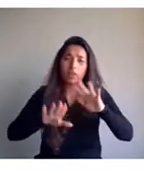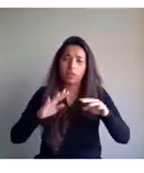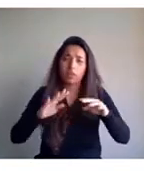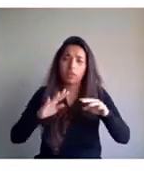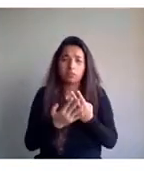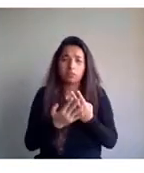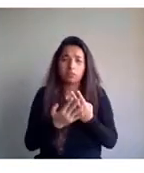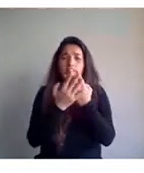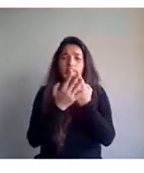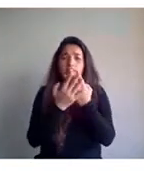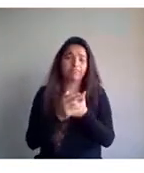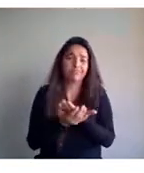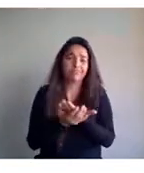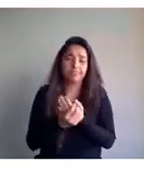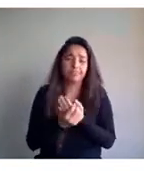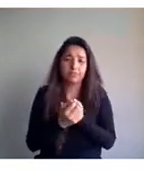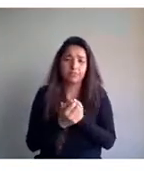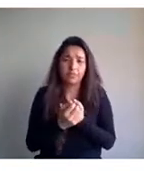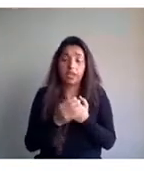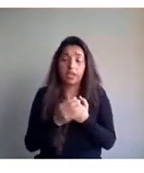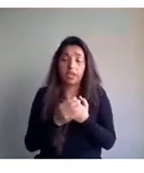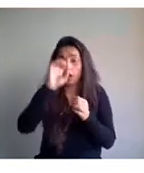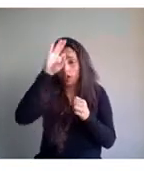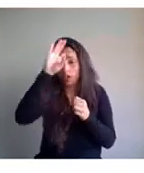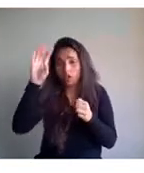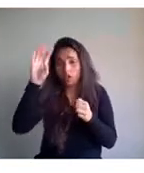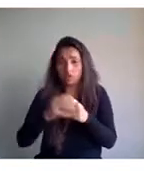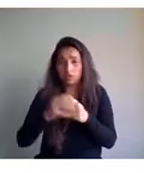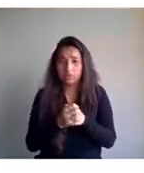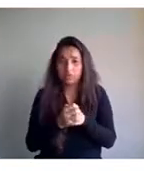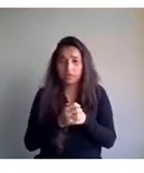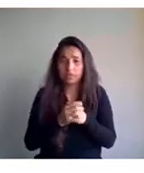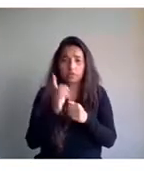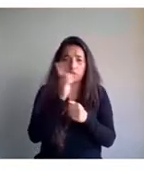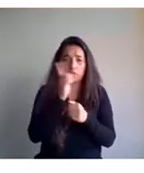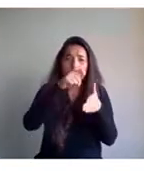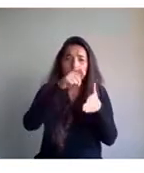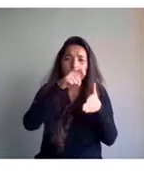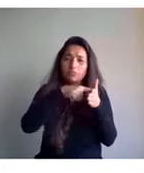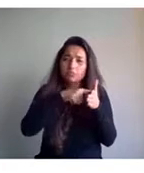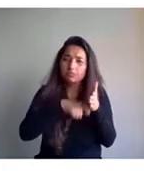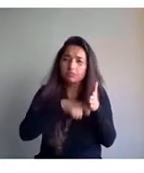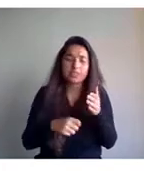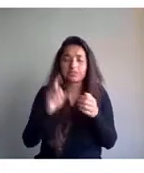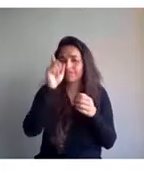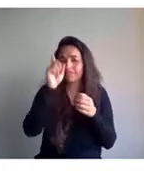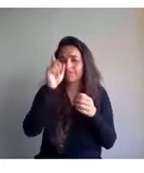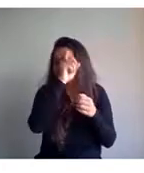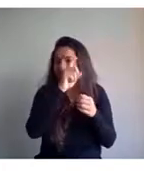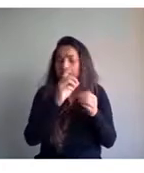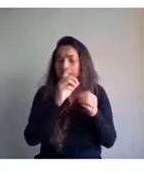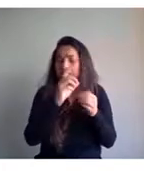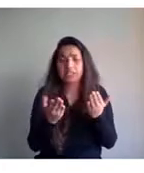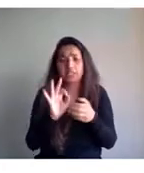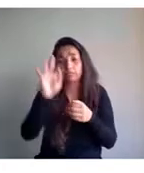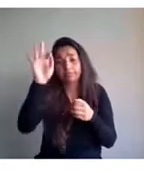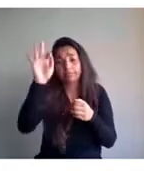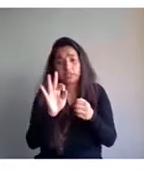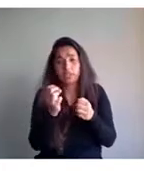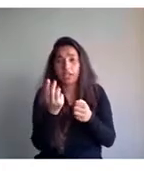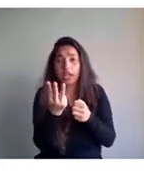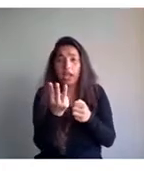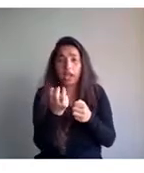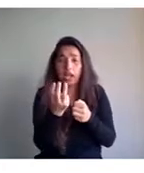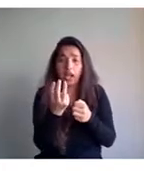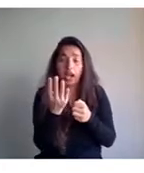déficit particularmente en colombia en los últimos meses y por eso las estadísticas son claras del 14 por ciento por ejemplo